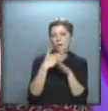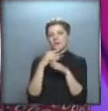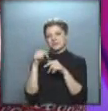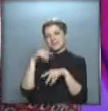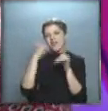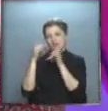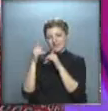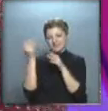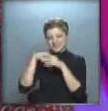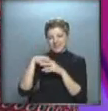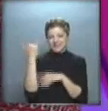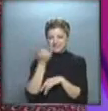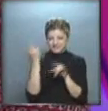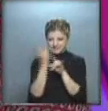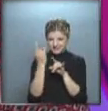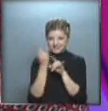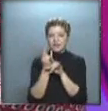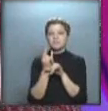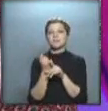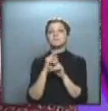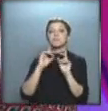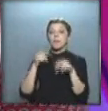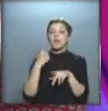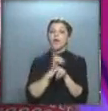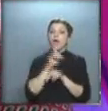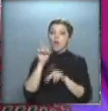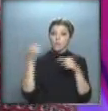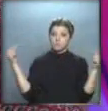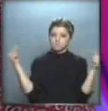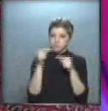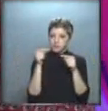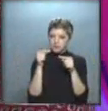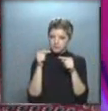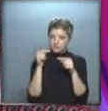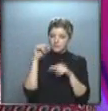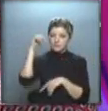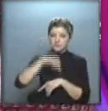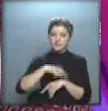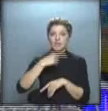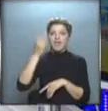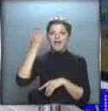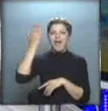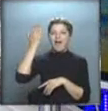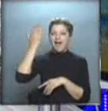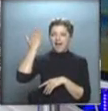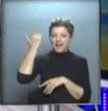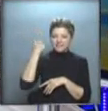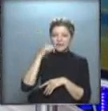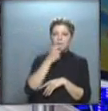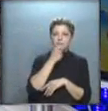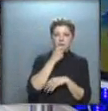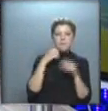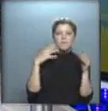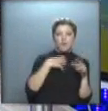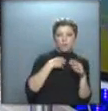la adolescencia siempre. En la vida hay misma. Hay rivalidades que están adentro de la escuela y que vienen de estos mitos de antes, de la mañana contra